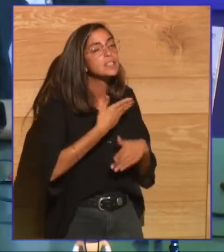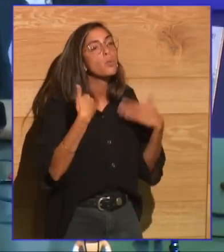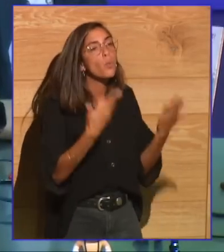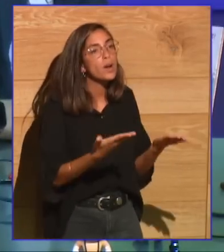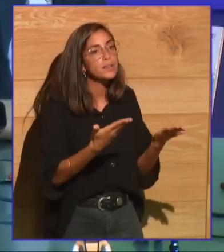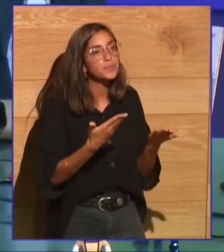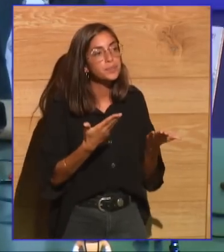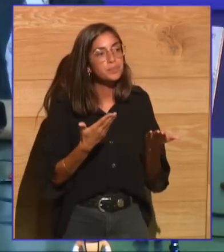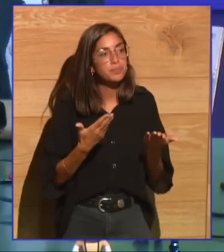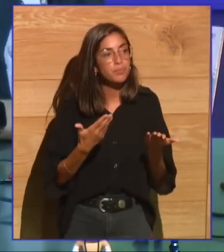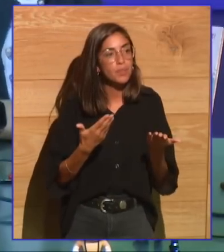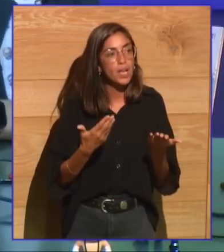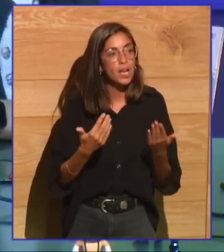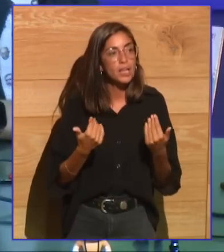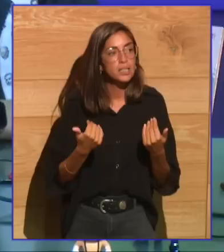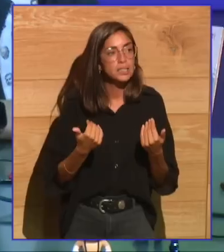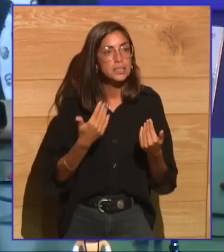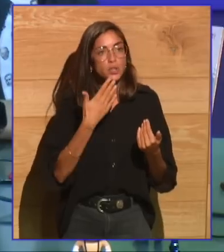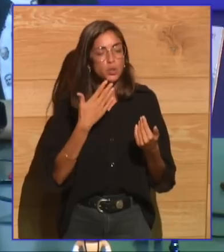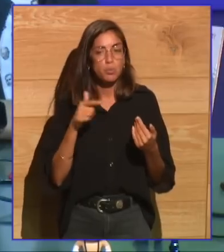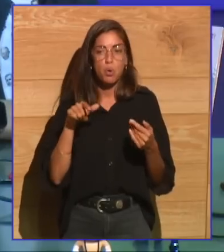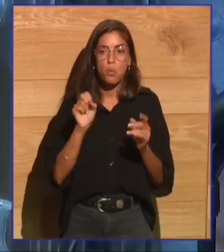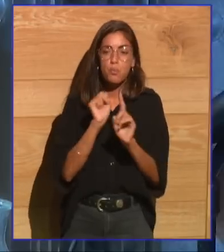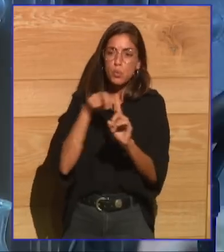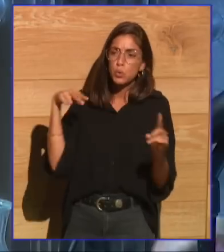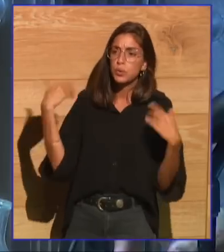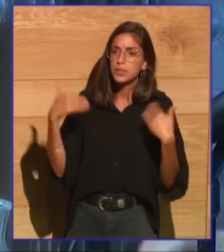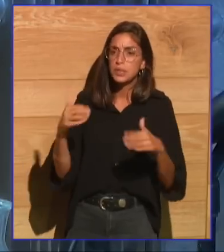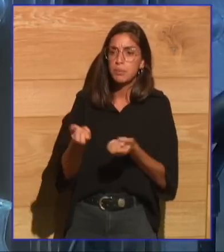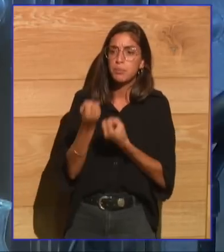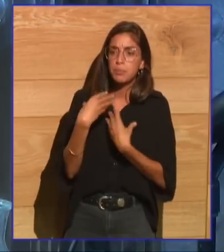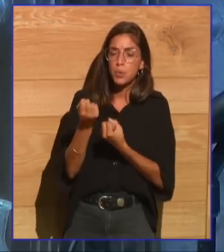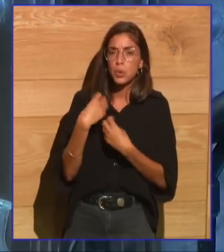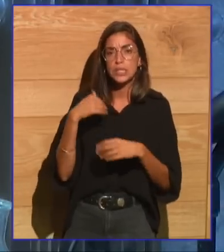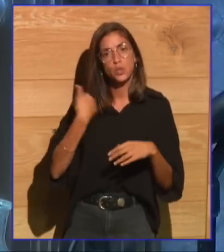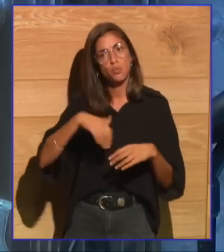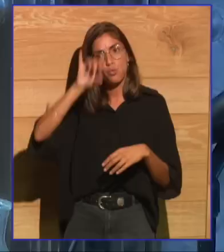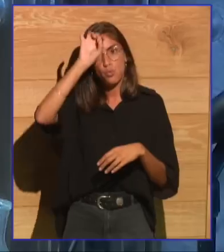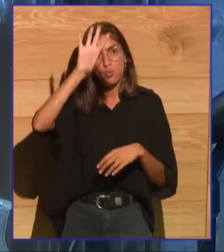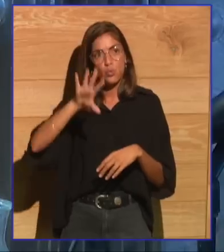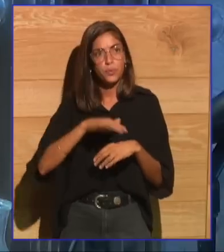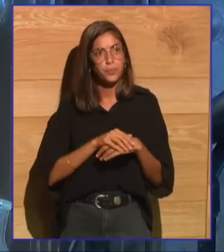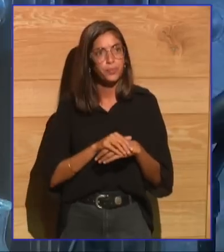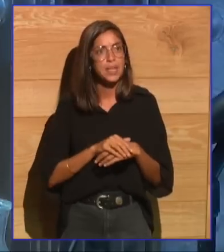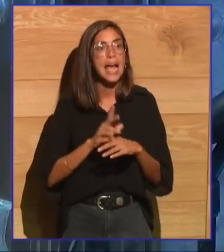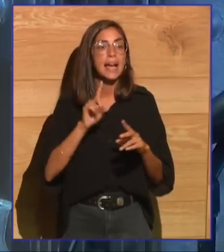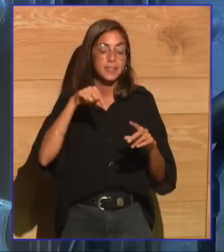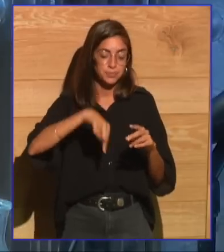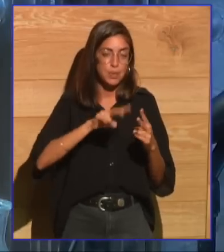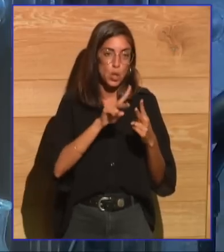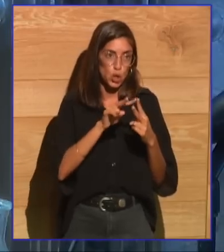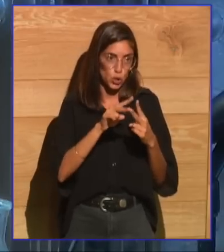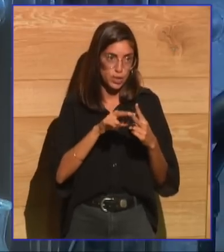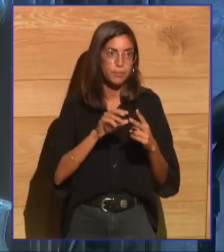la película nominada mejor hecho con ese prisma y flipé allí vive dos cosas vamos a hacer claro